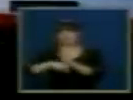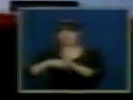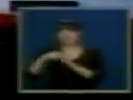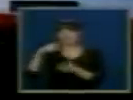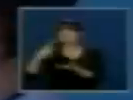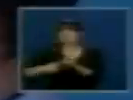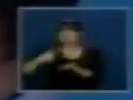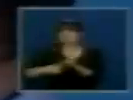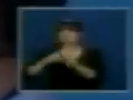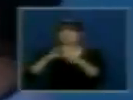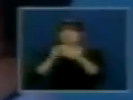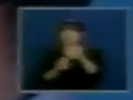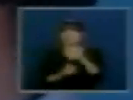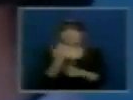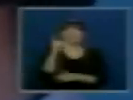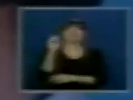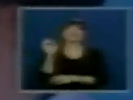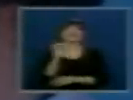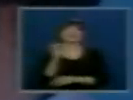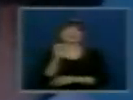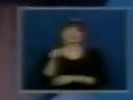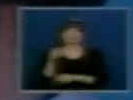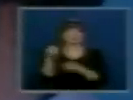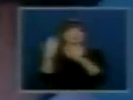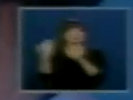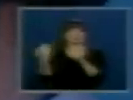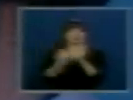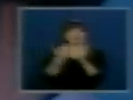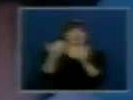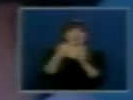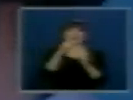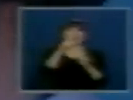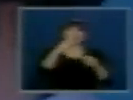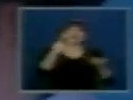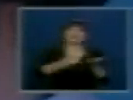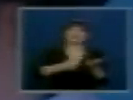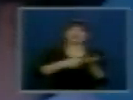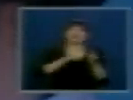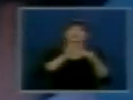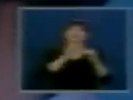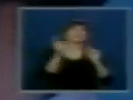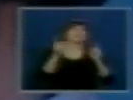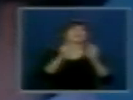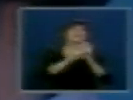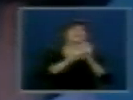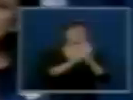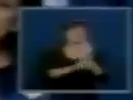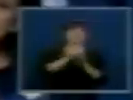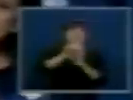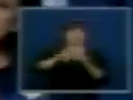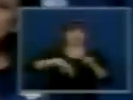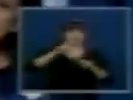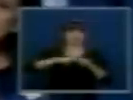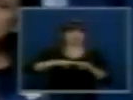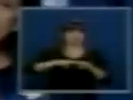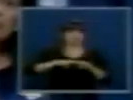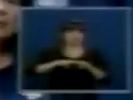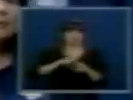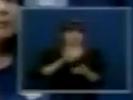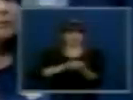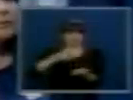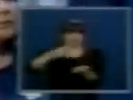matriz energética, que en mucho remite a una discusión en torno al modelo de desarrollo nacional. Este